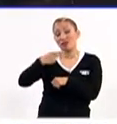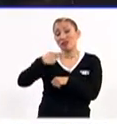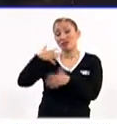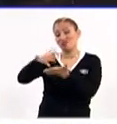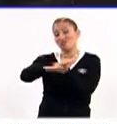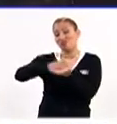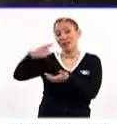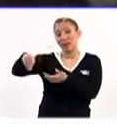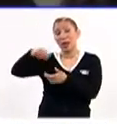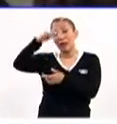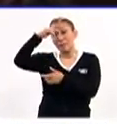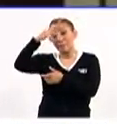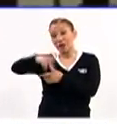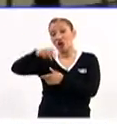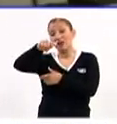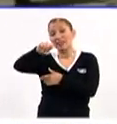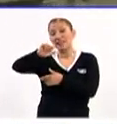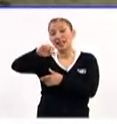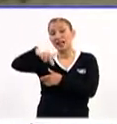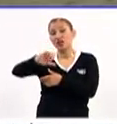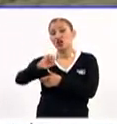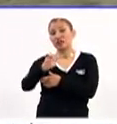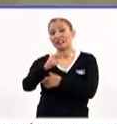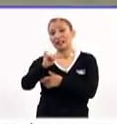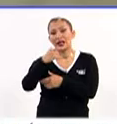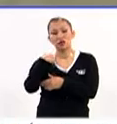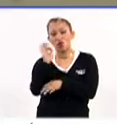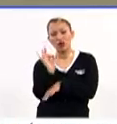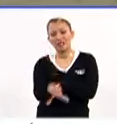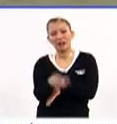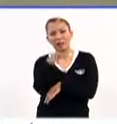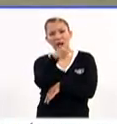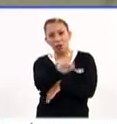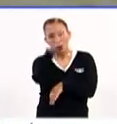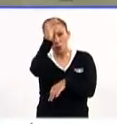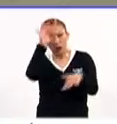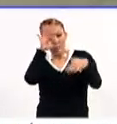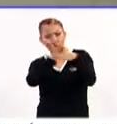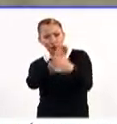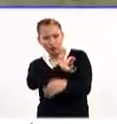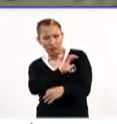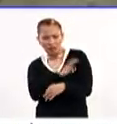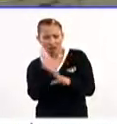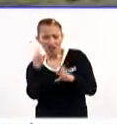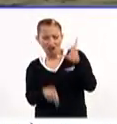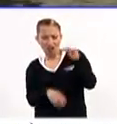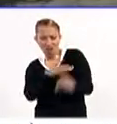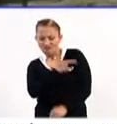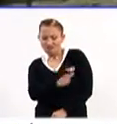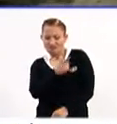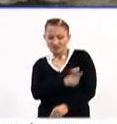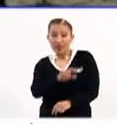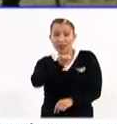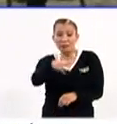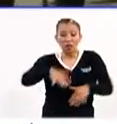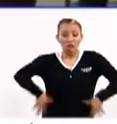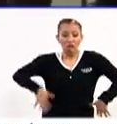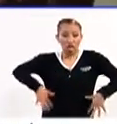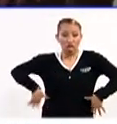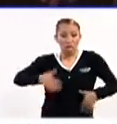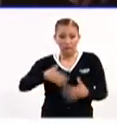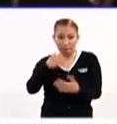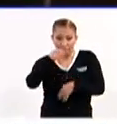de la destrucción de México Tenochtitlan, porque se negó a aceptar un pacto con los españoles y luego se rindió cobardemente.